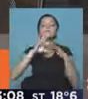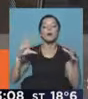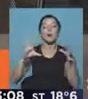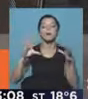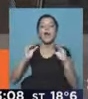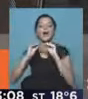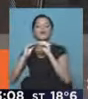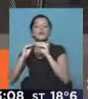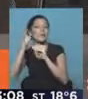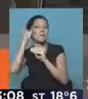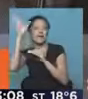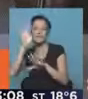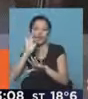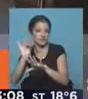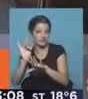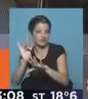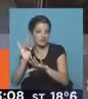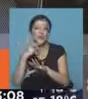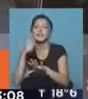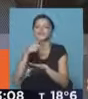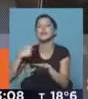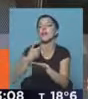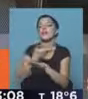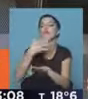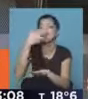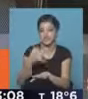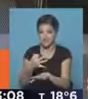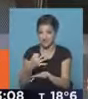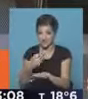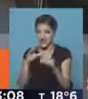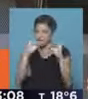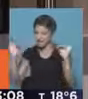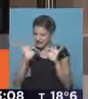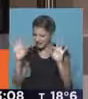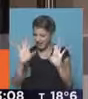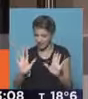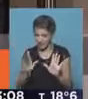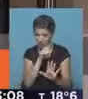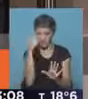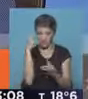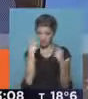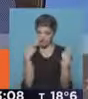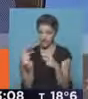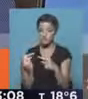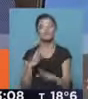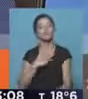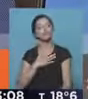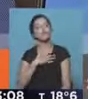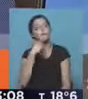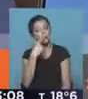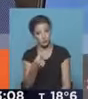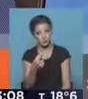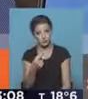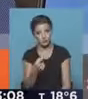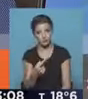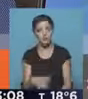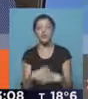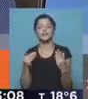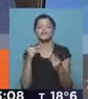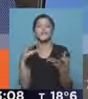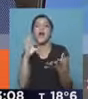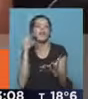demasiado complejo como para dejarla en manos del pueblo. Pero mi pregunta, y en relación a esto, es que entonces se está leyendo mal en todo